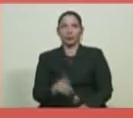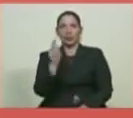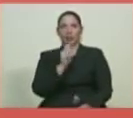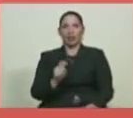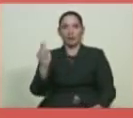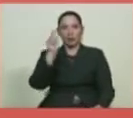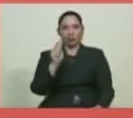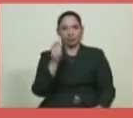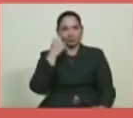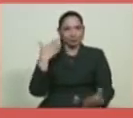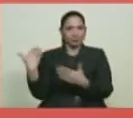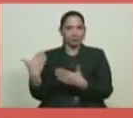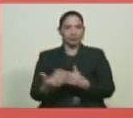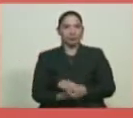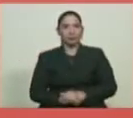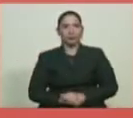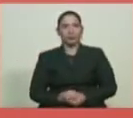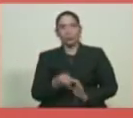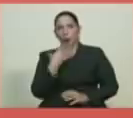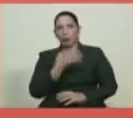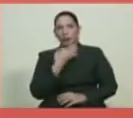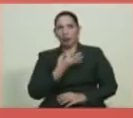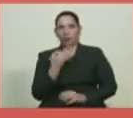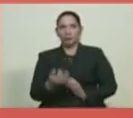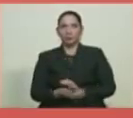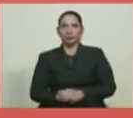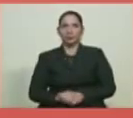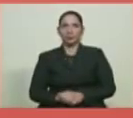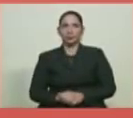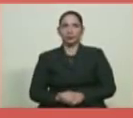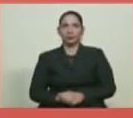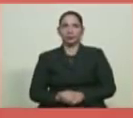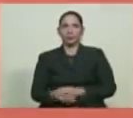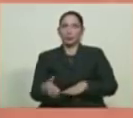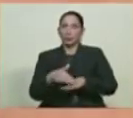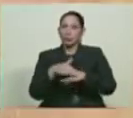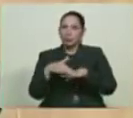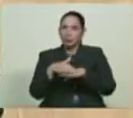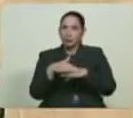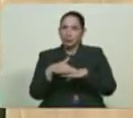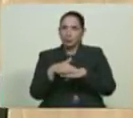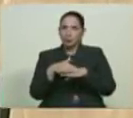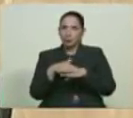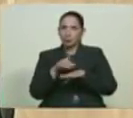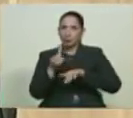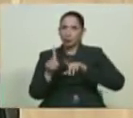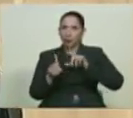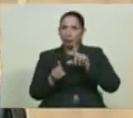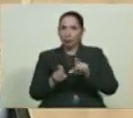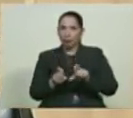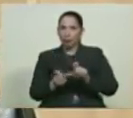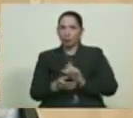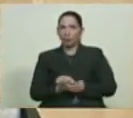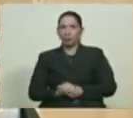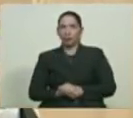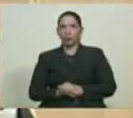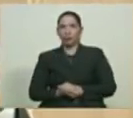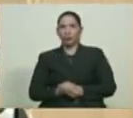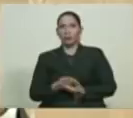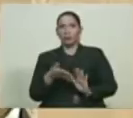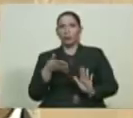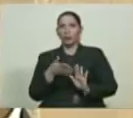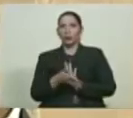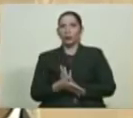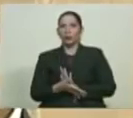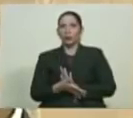Pineda. Buenas tardes, ministro. ¿Cómo está? Disculpe, quisiera hacerle dos preguntas. Una, usted hablaba acerca de lo que